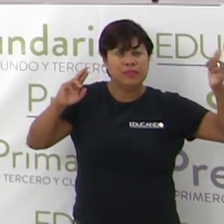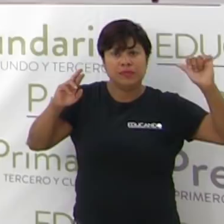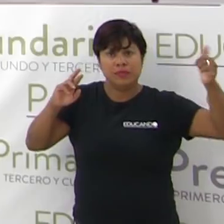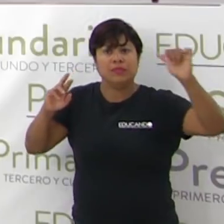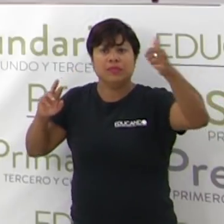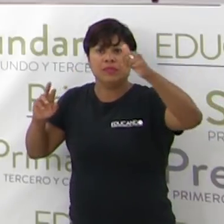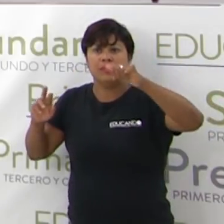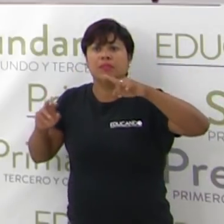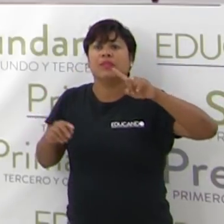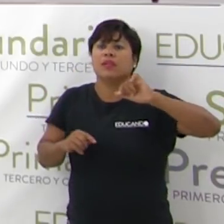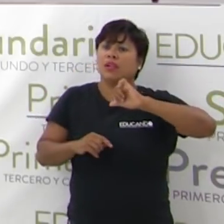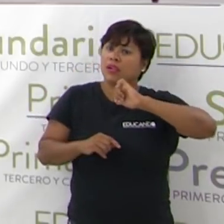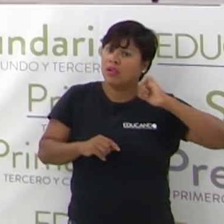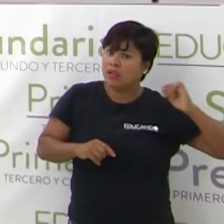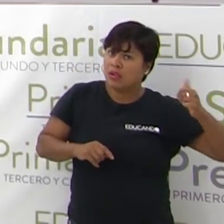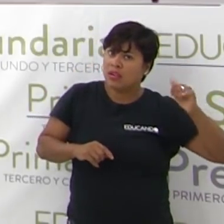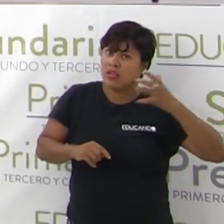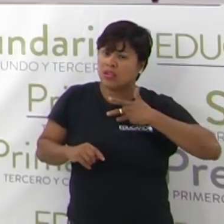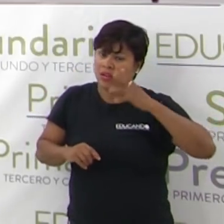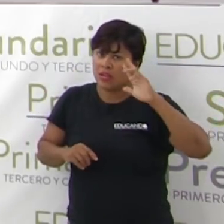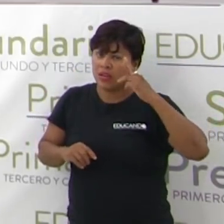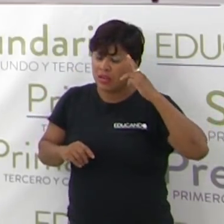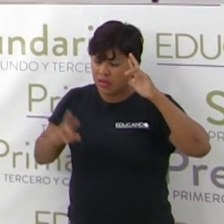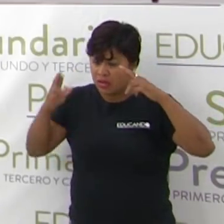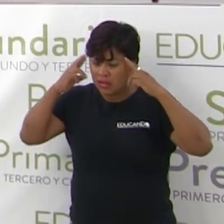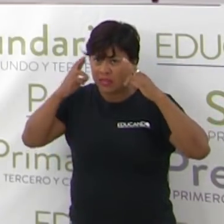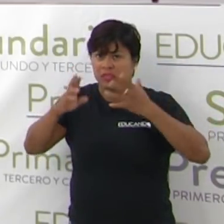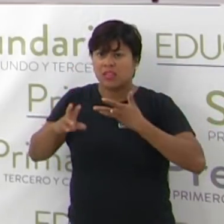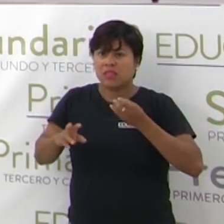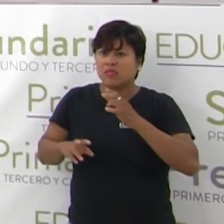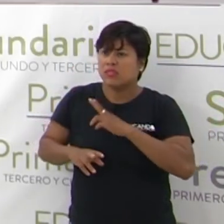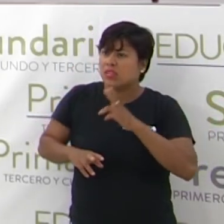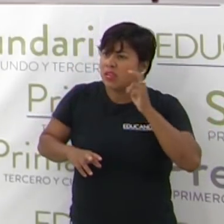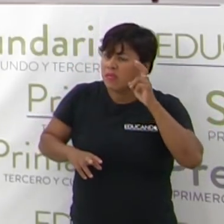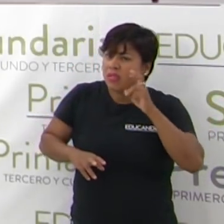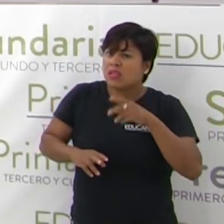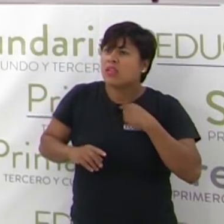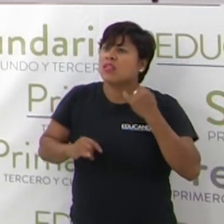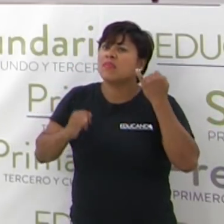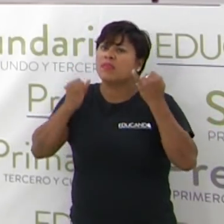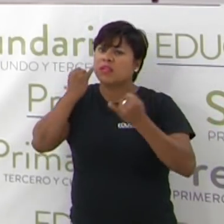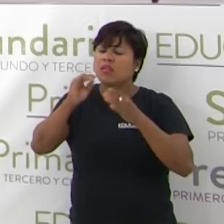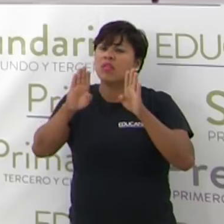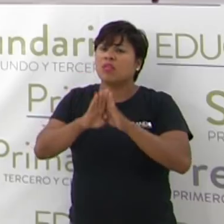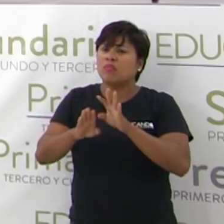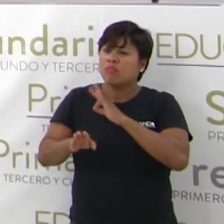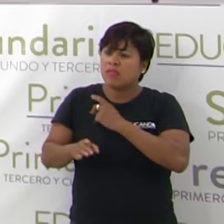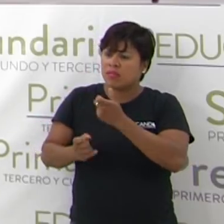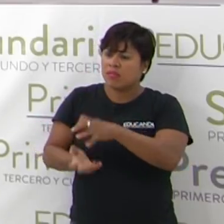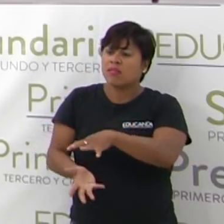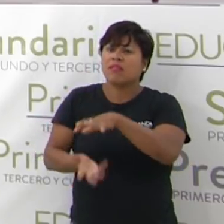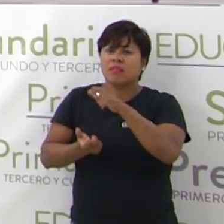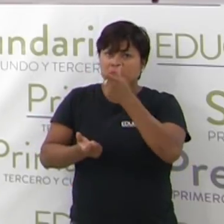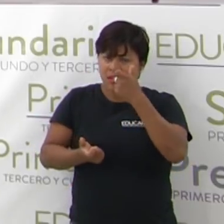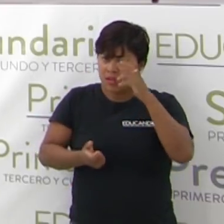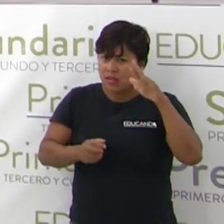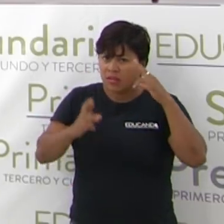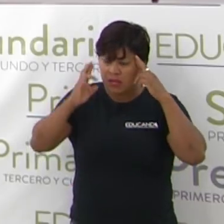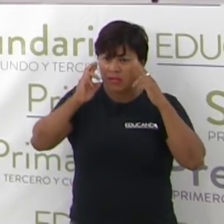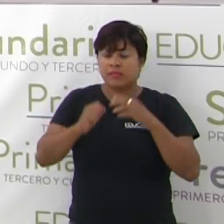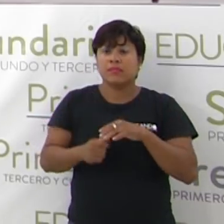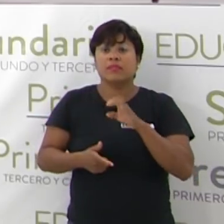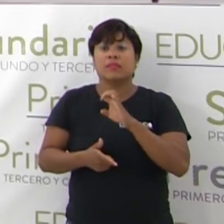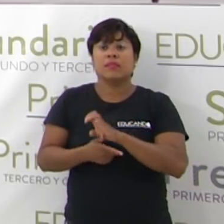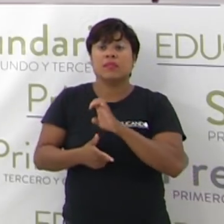reinos, que la verdad le tenían envidia al rey, empezaron a imaginar cómo lograr sacarle dinero al rey. Y